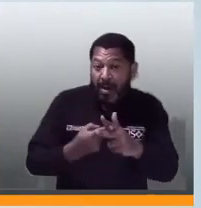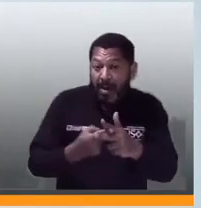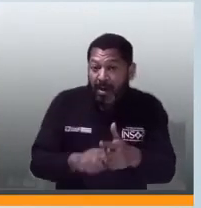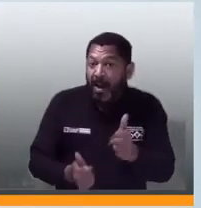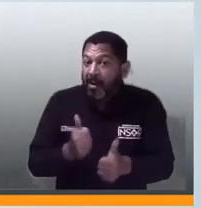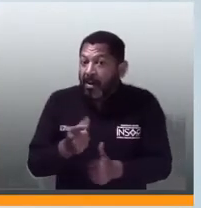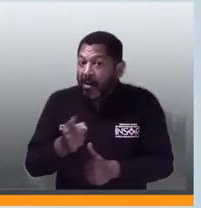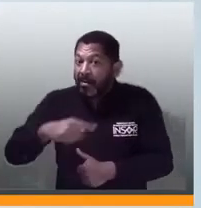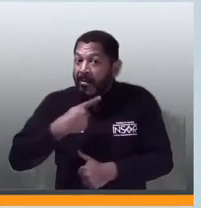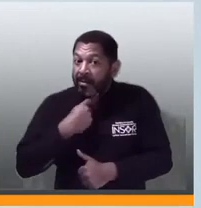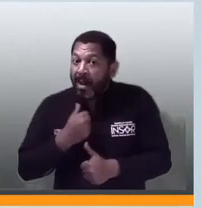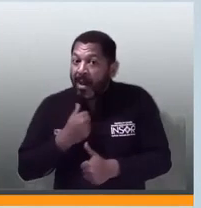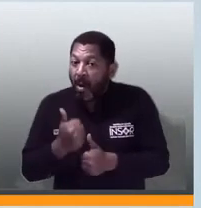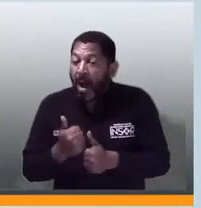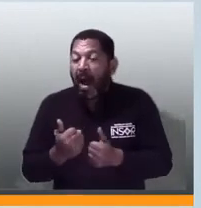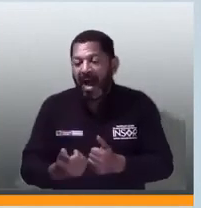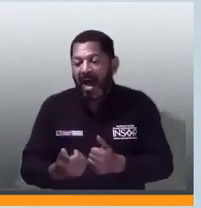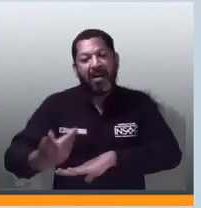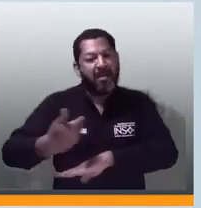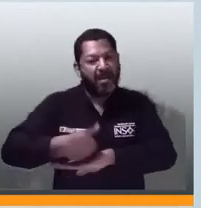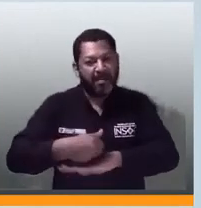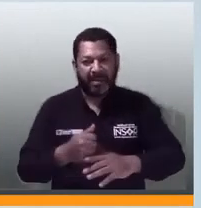estos espacios. Entonces, es